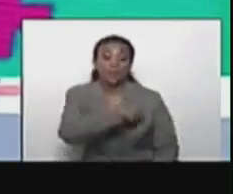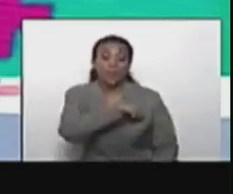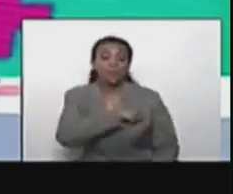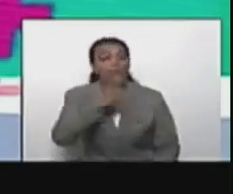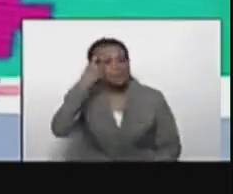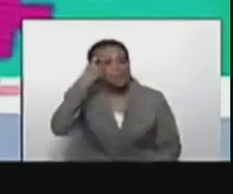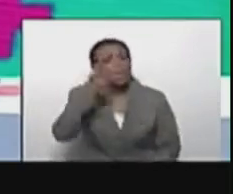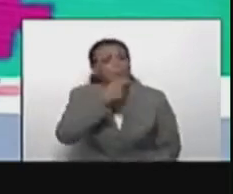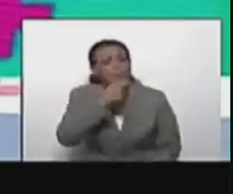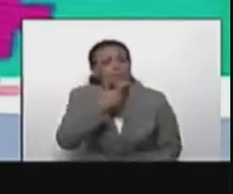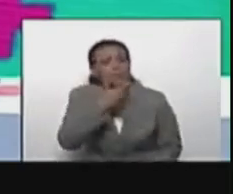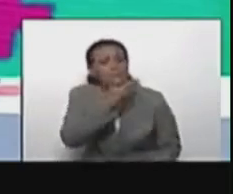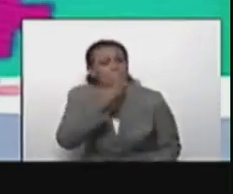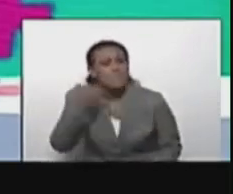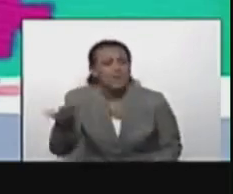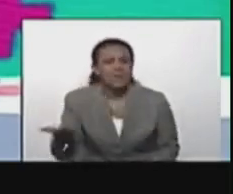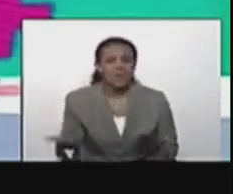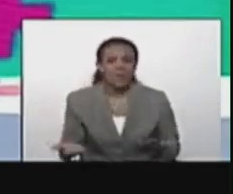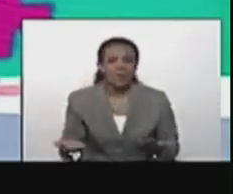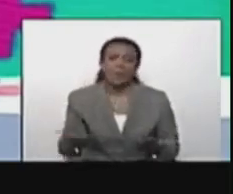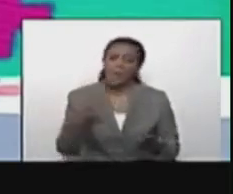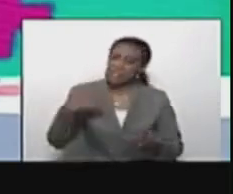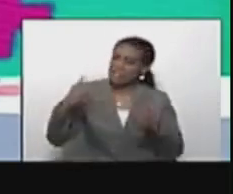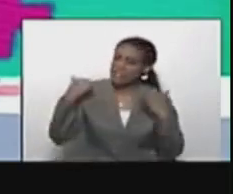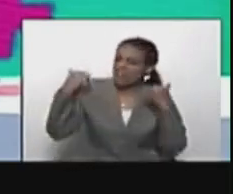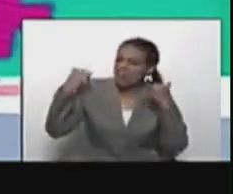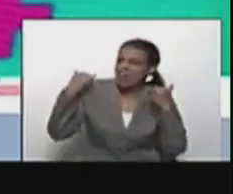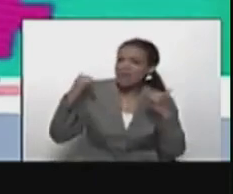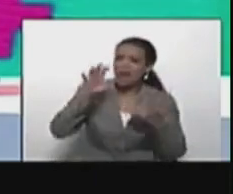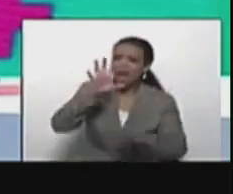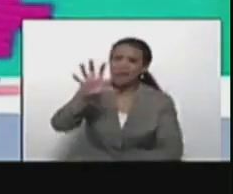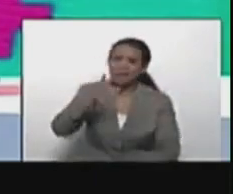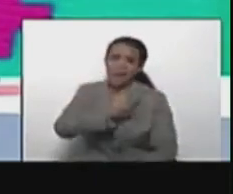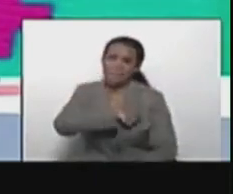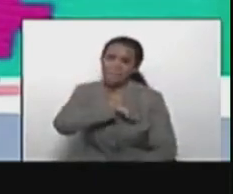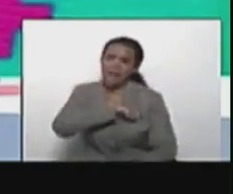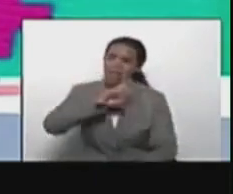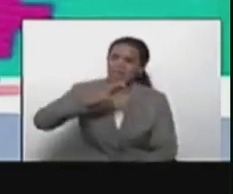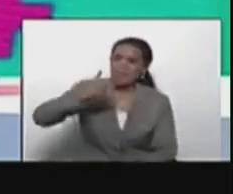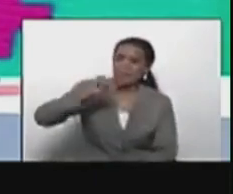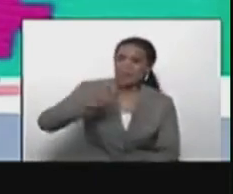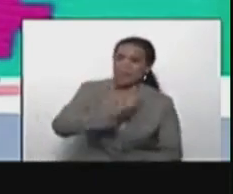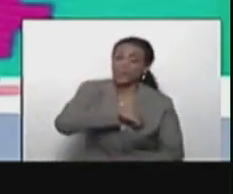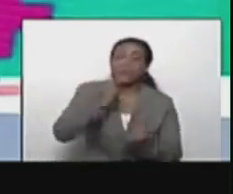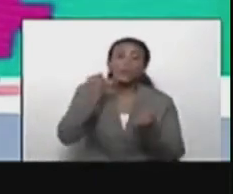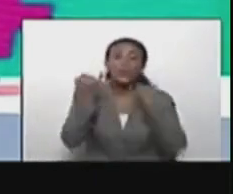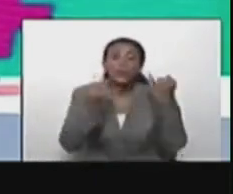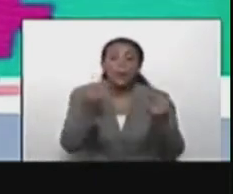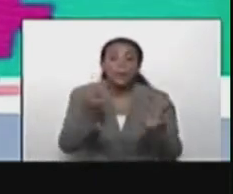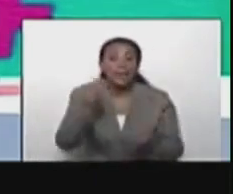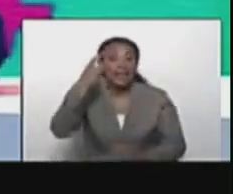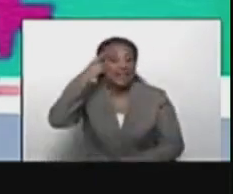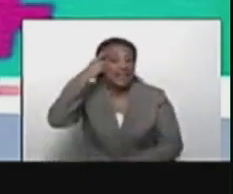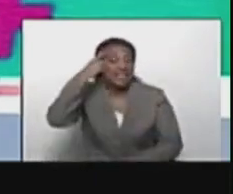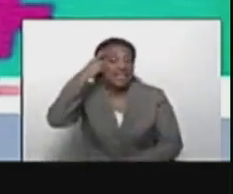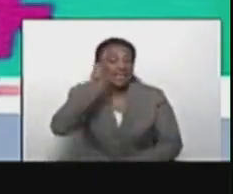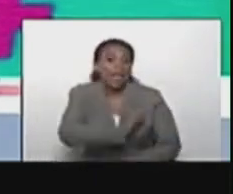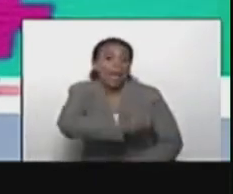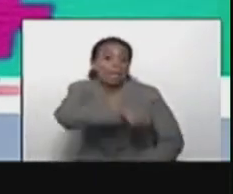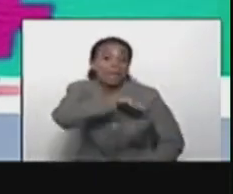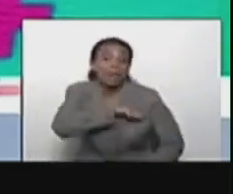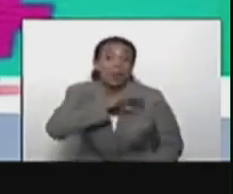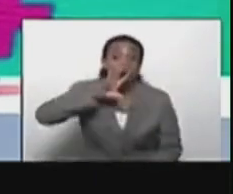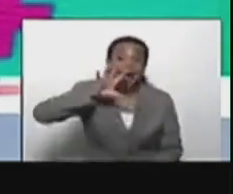bonita de España. Para que ellos celebren el día de España o de la hispanidad. Pero si celebraran el Día del Español, por